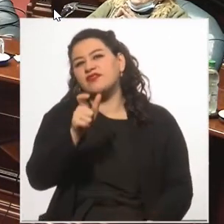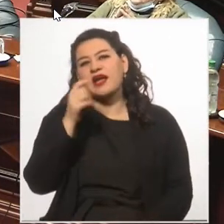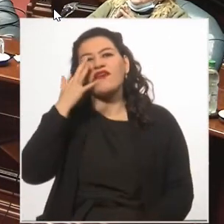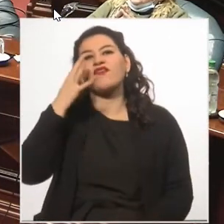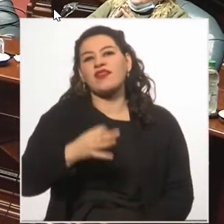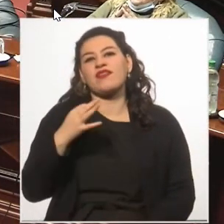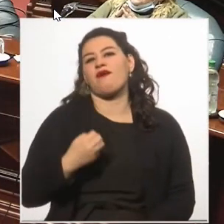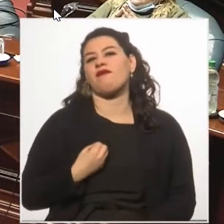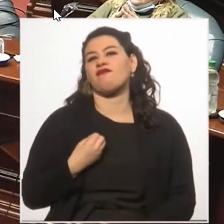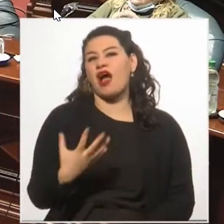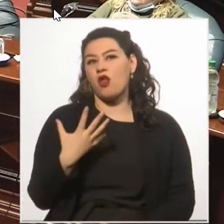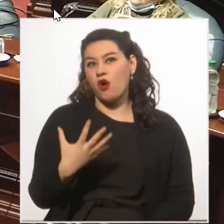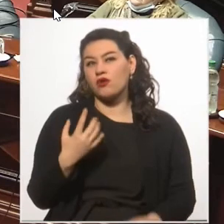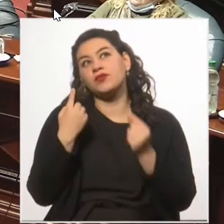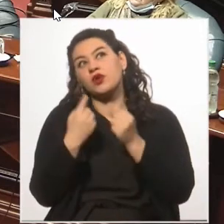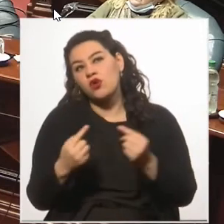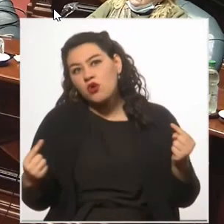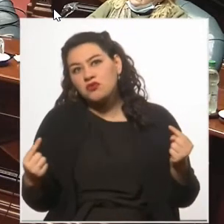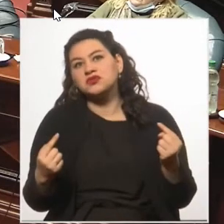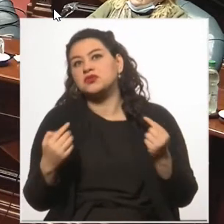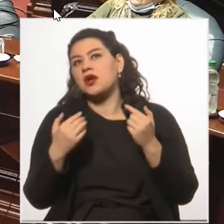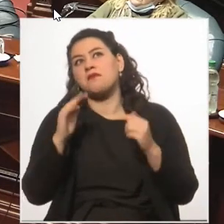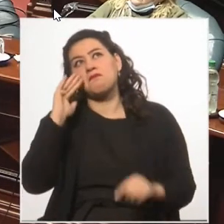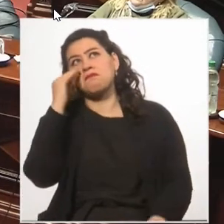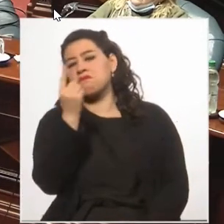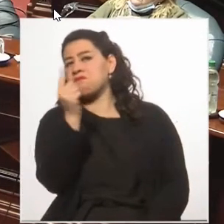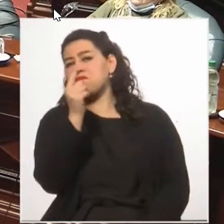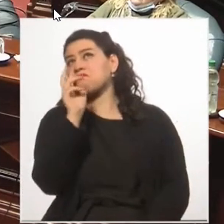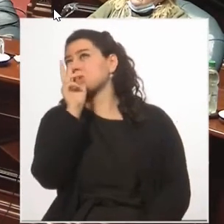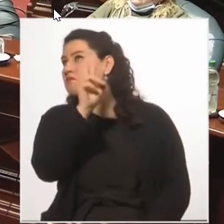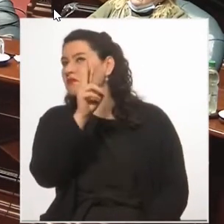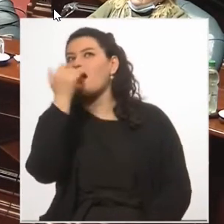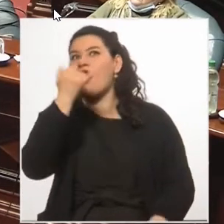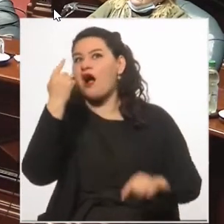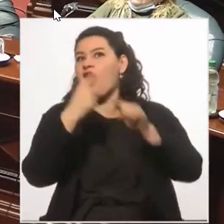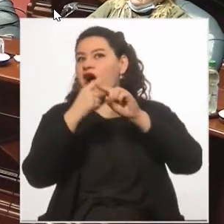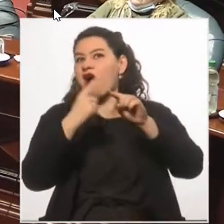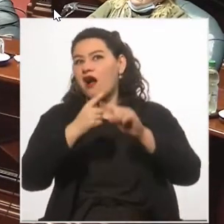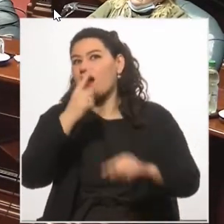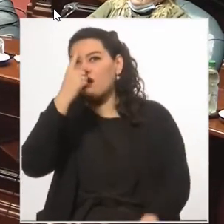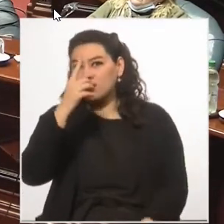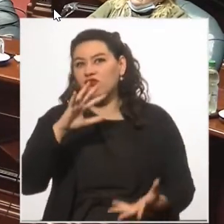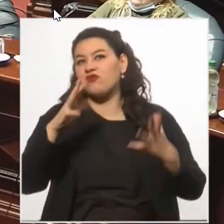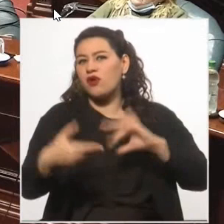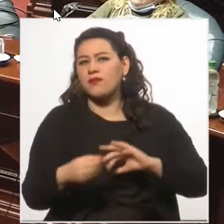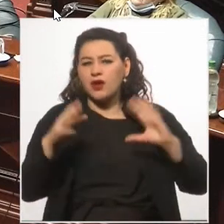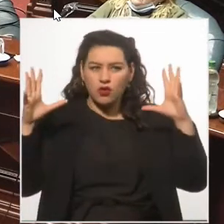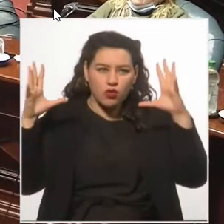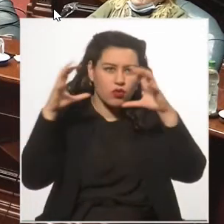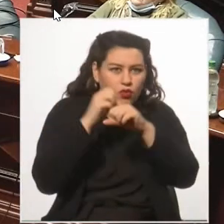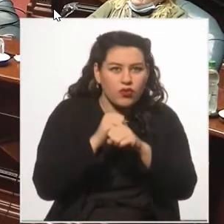los valores, aquello que aunque no se lo reconozca, igual existe, aunque rodeado de